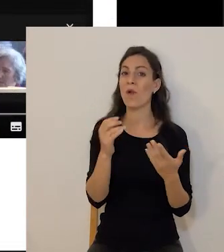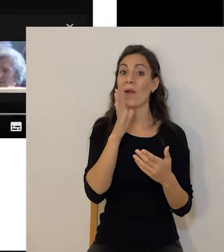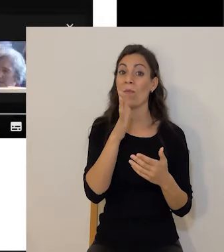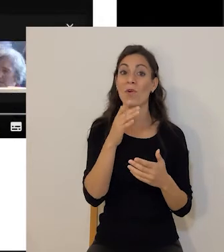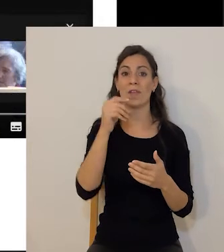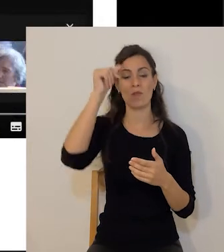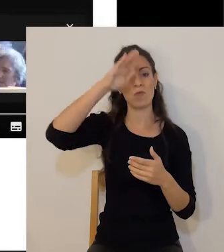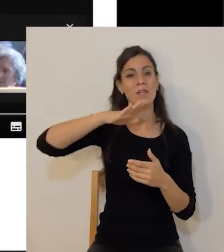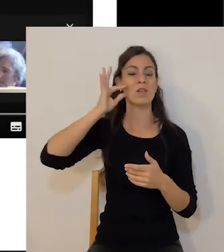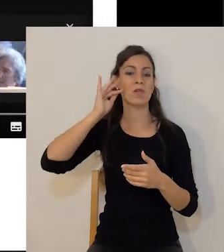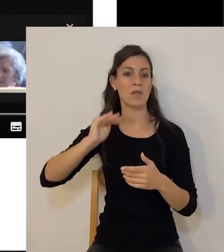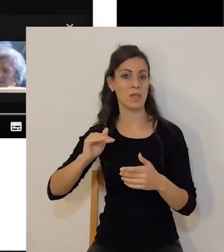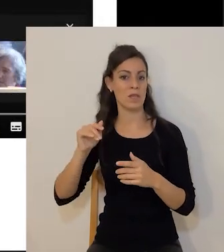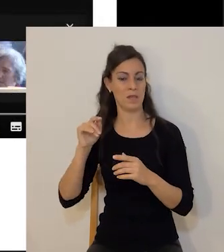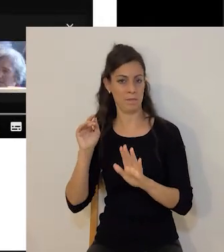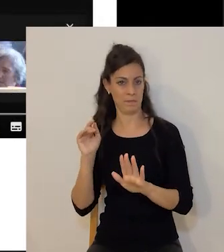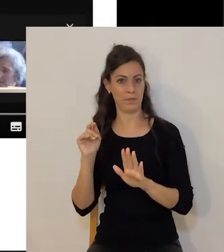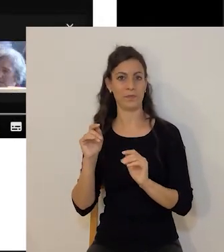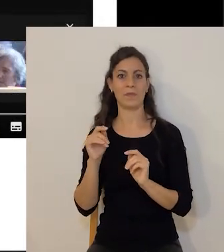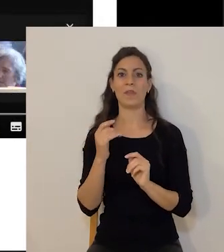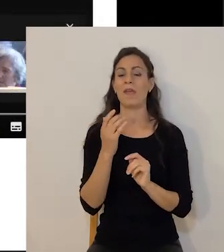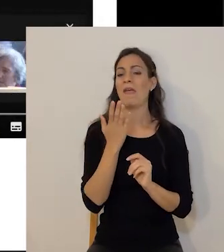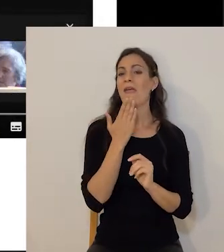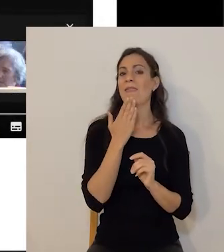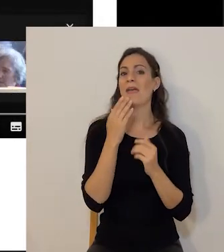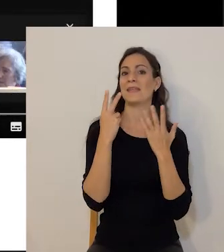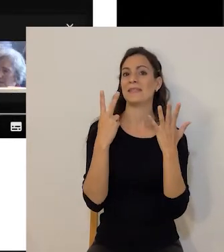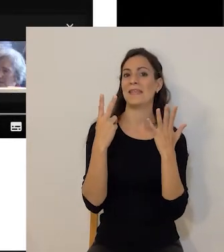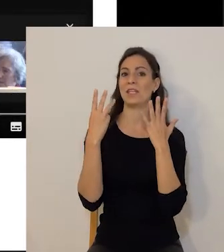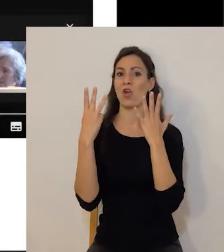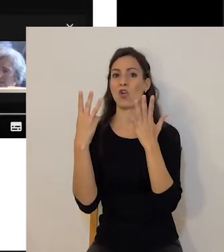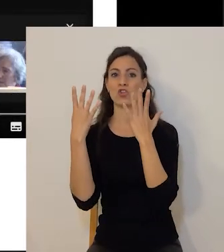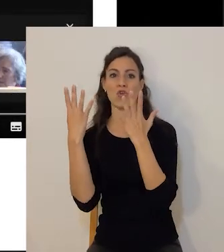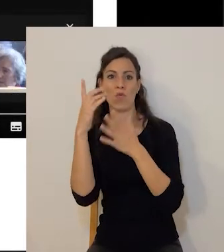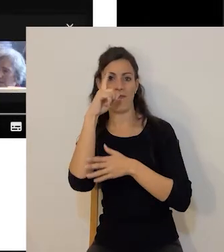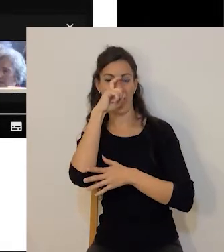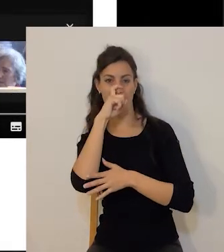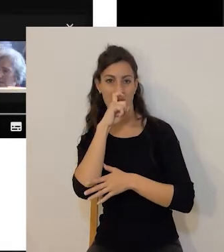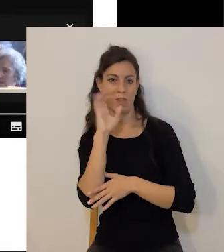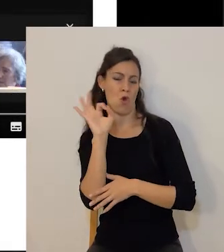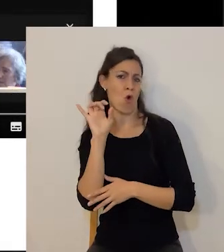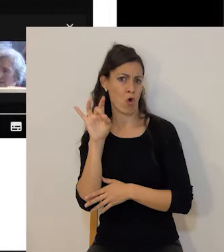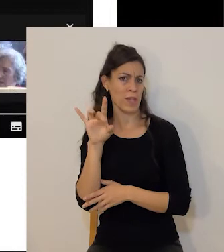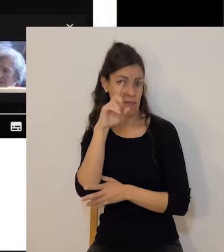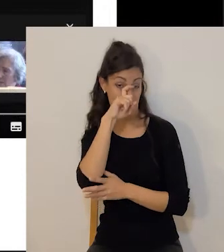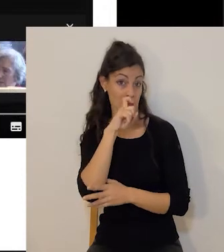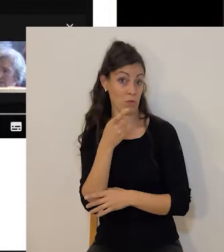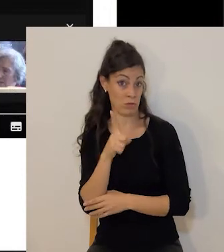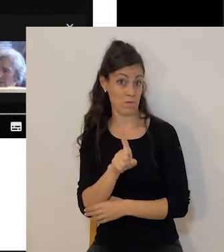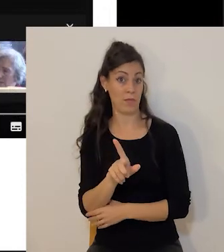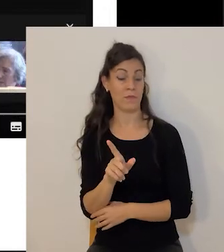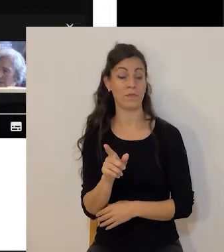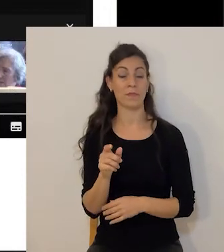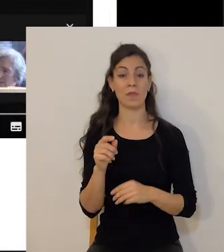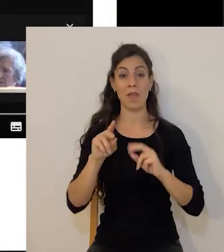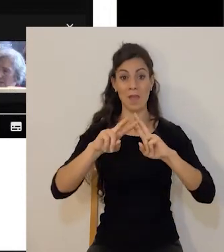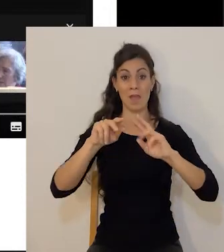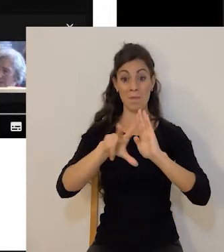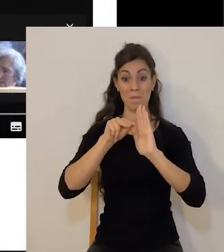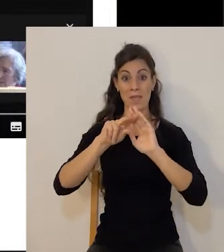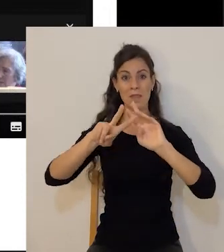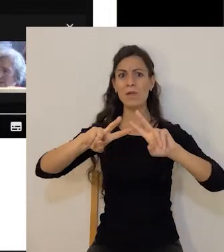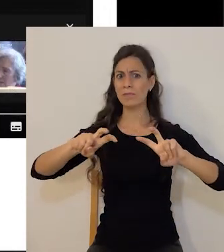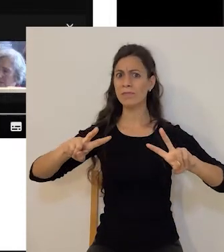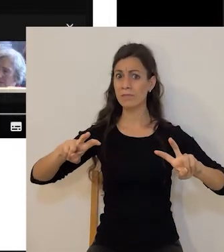niño o una niña de incluso 7 años, 8, 9 o de 15, que también lo hacemos, le hacemos analizar este